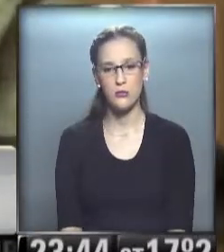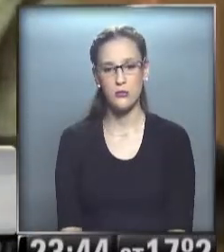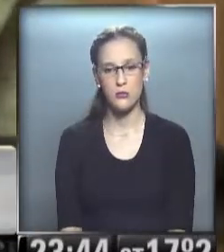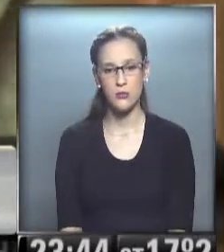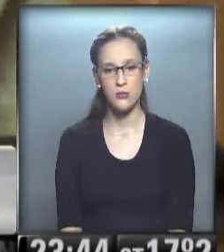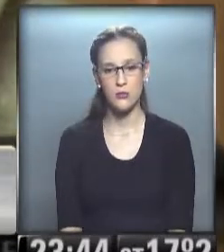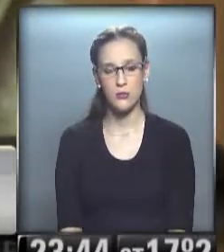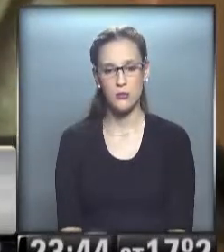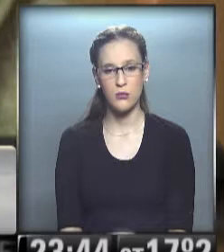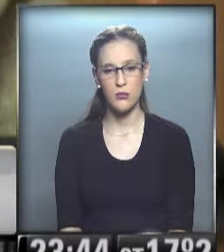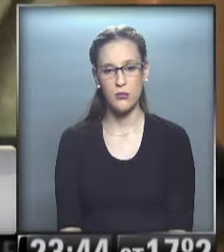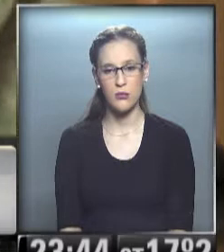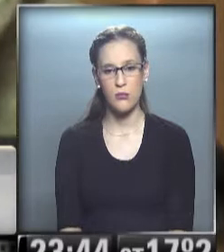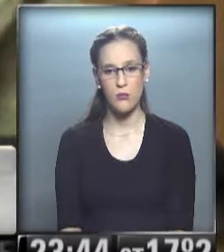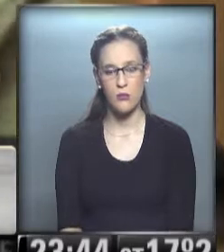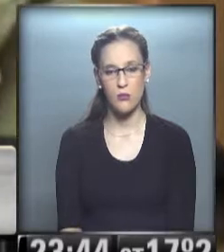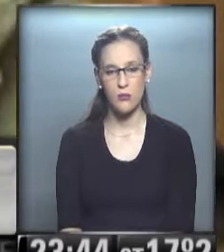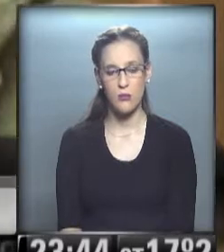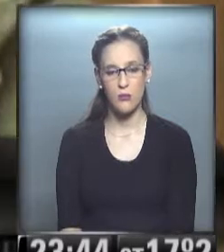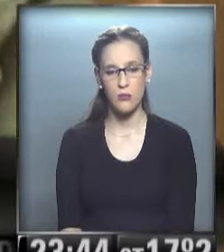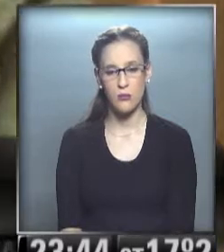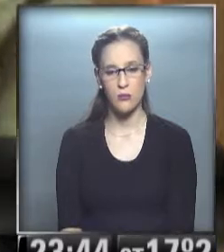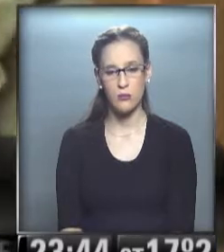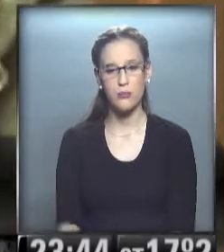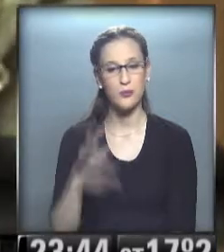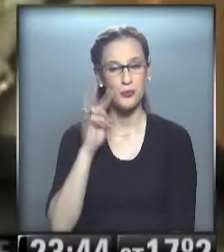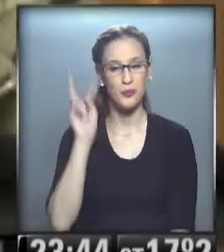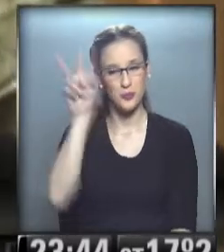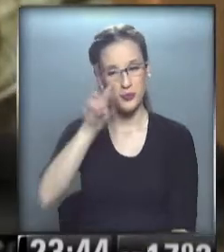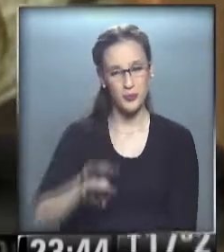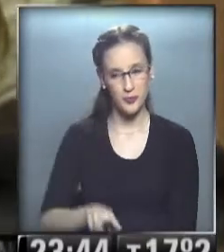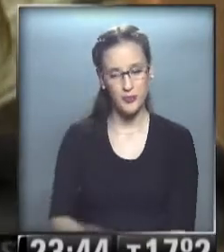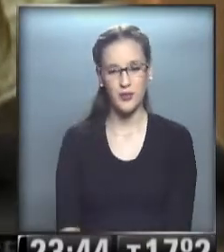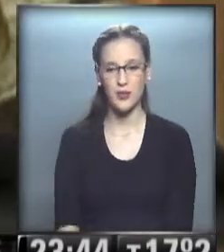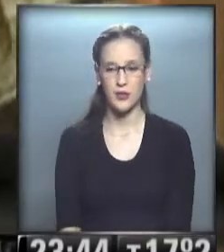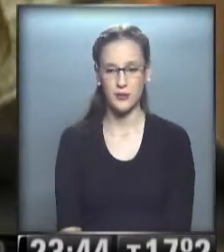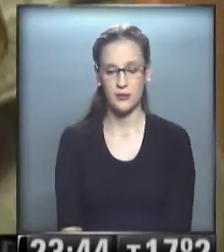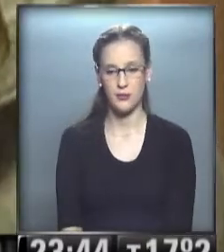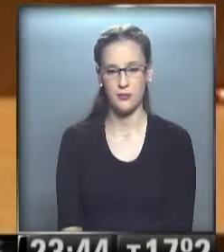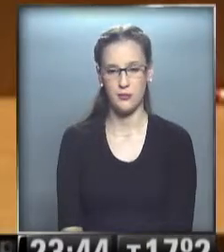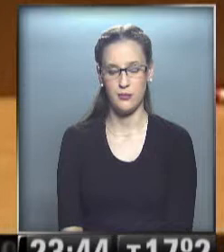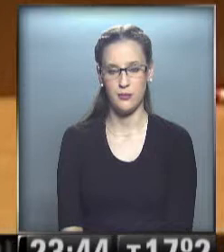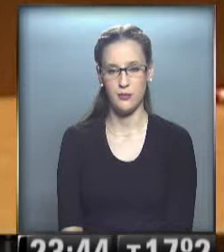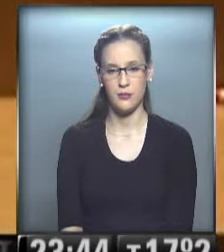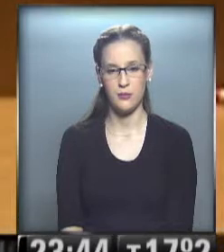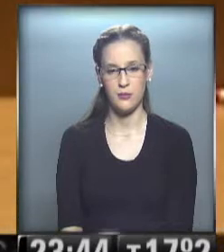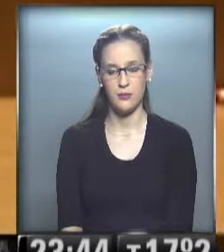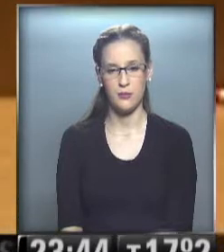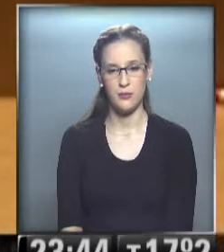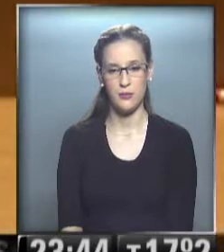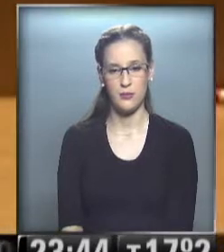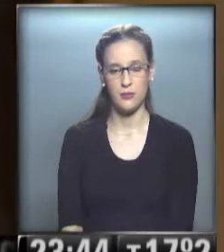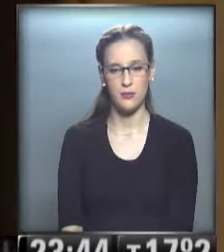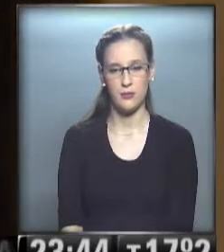I want us, the 30, to be free in our homes, and I want the Arctic to be safe. That's all I can say. Cambió